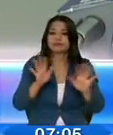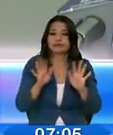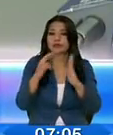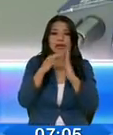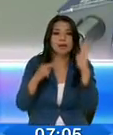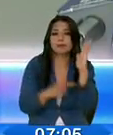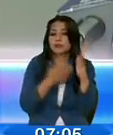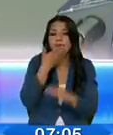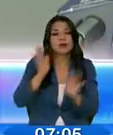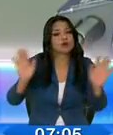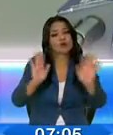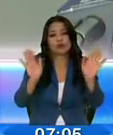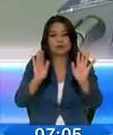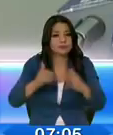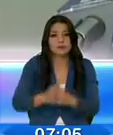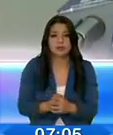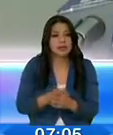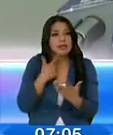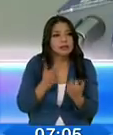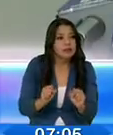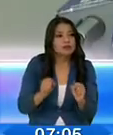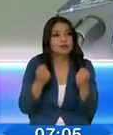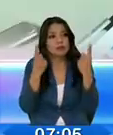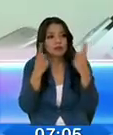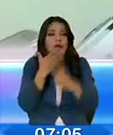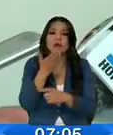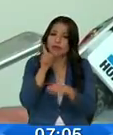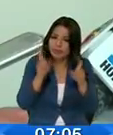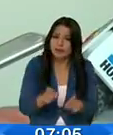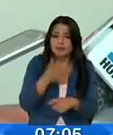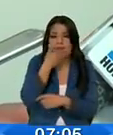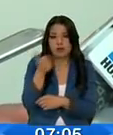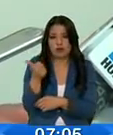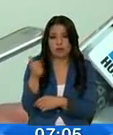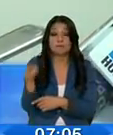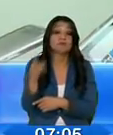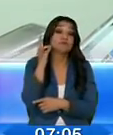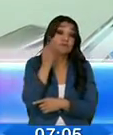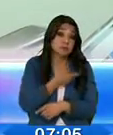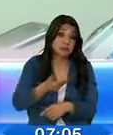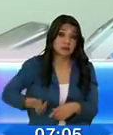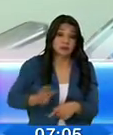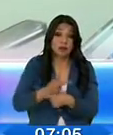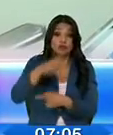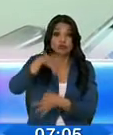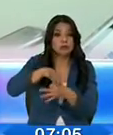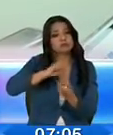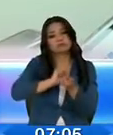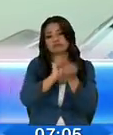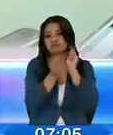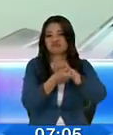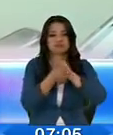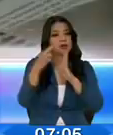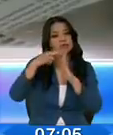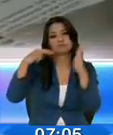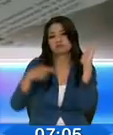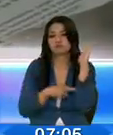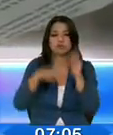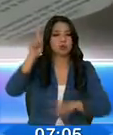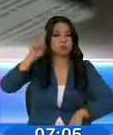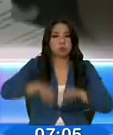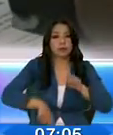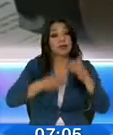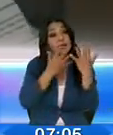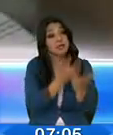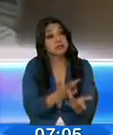reglamento, hay algo que mejorar. A decir de Atamain, No se podrá modificar los reglamentos hasta que